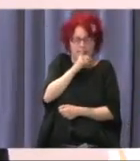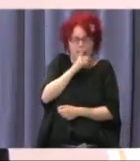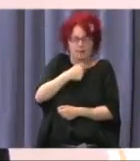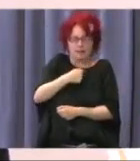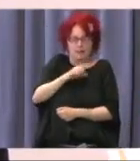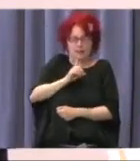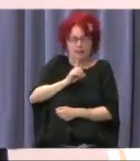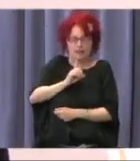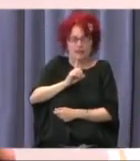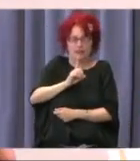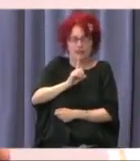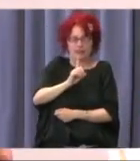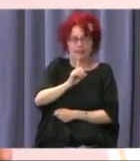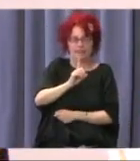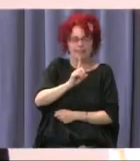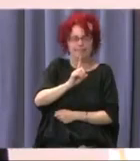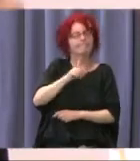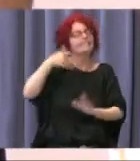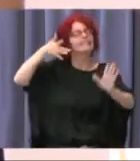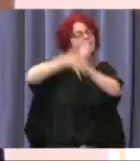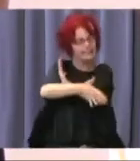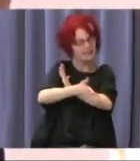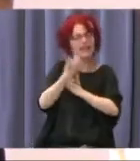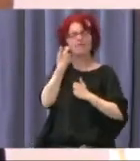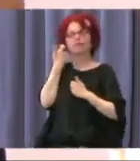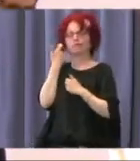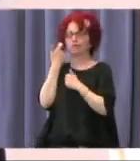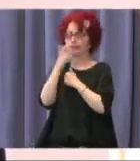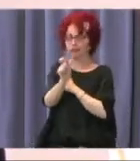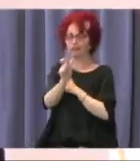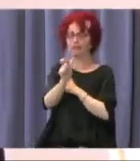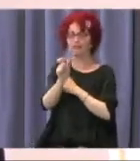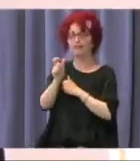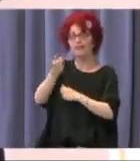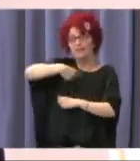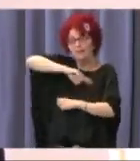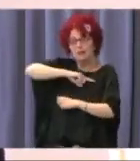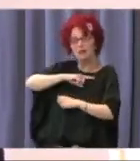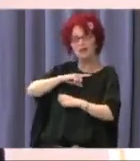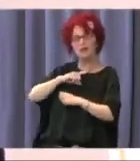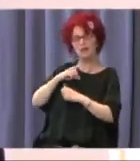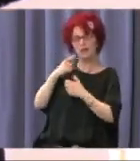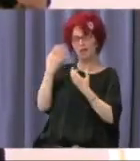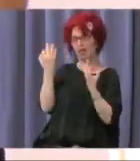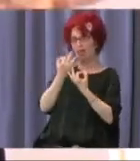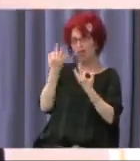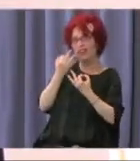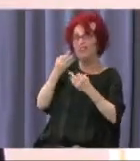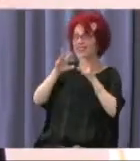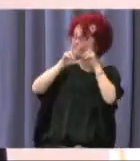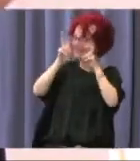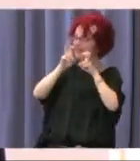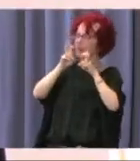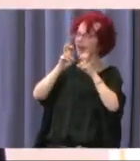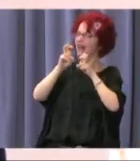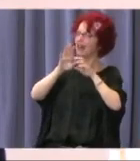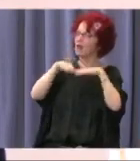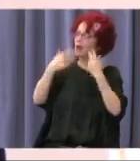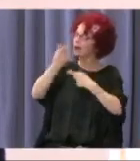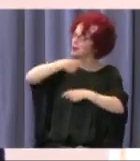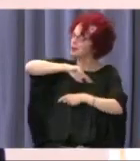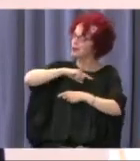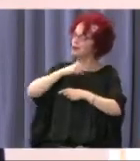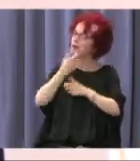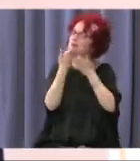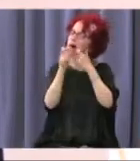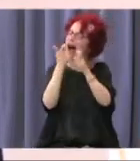en igualdad. Entonces, eso hay que explicarlo en clase. Y esto era simplemente para que veáis que vamos a la cabeza en esto de la calle, ¿vale? No es algo que, para